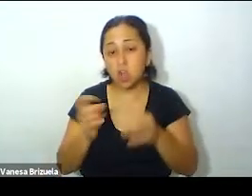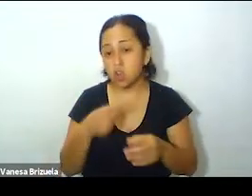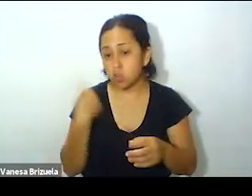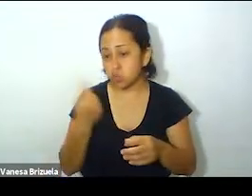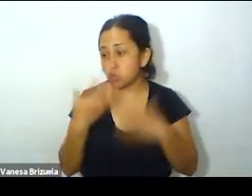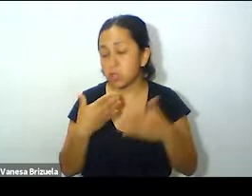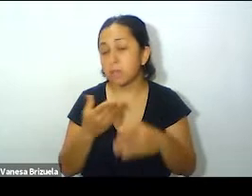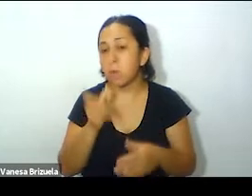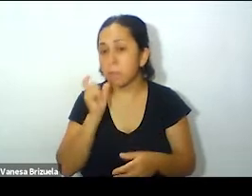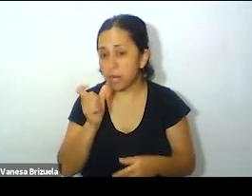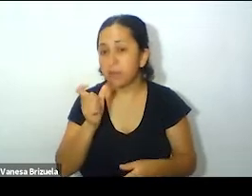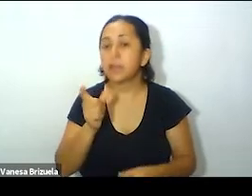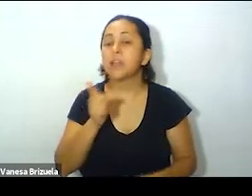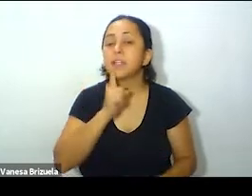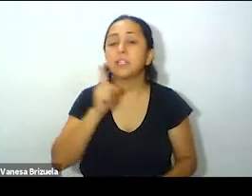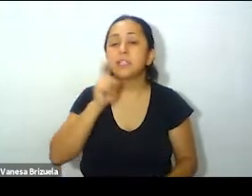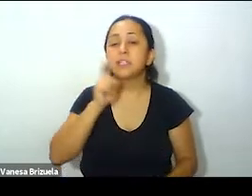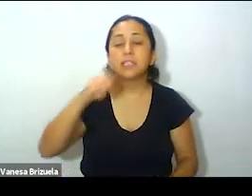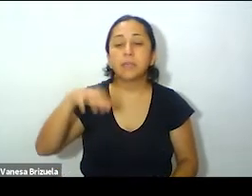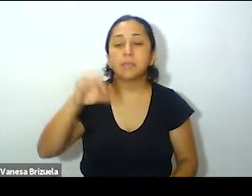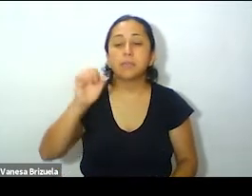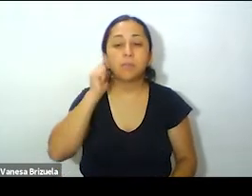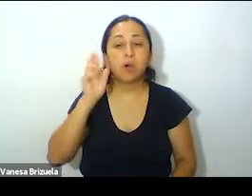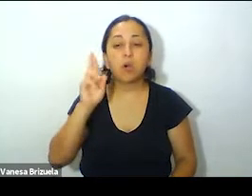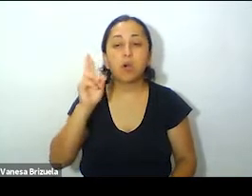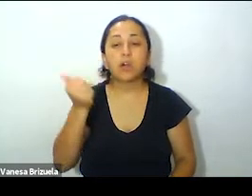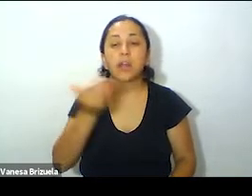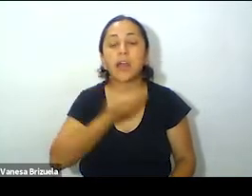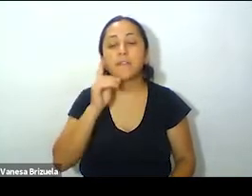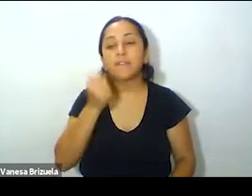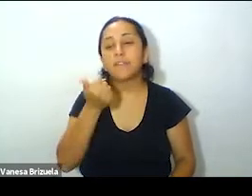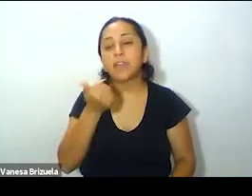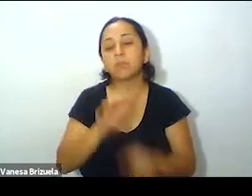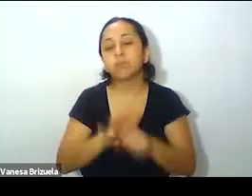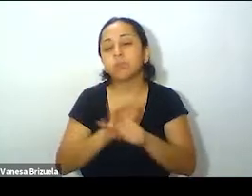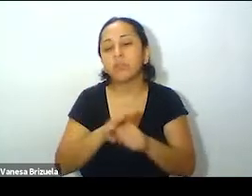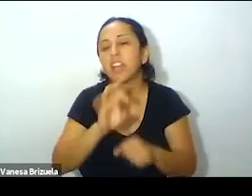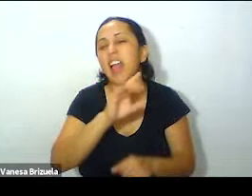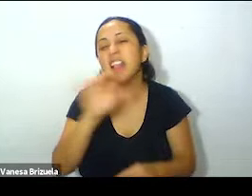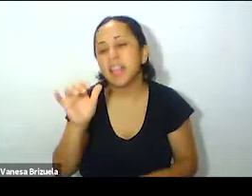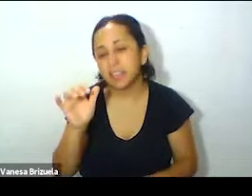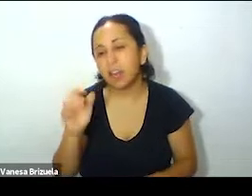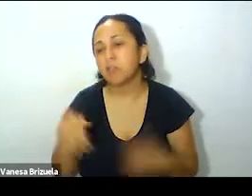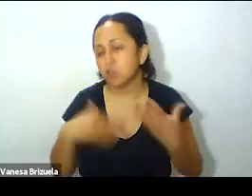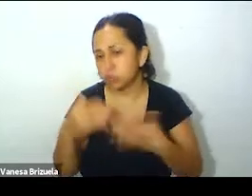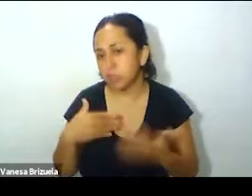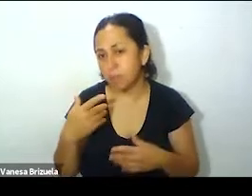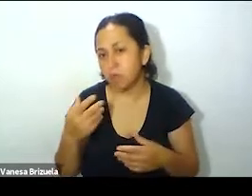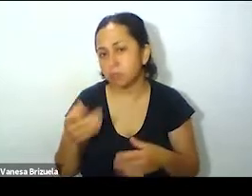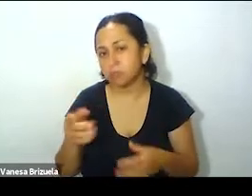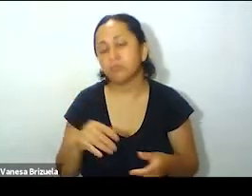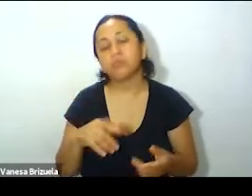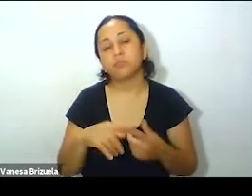utilizamos mucho la palabra tipografía como un general de nombrar a las letras. Decimos qué tipografía